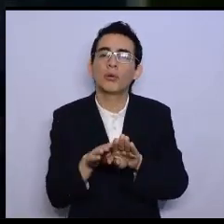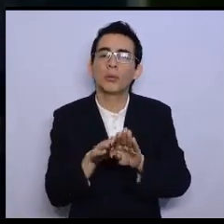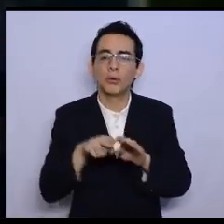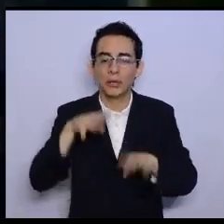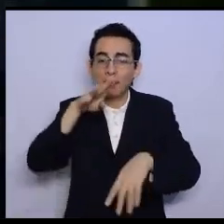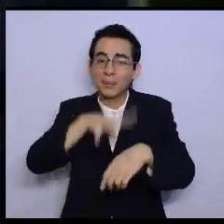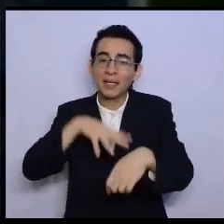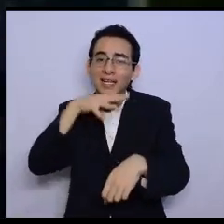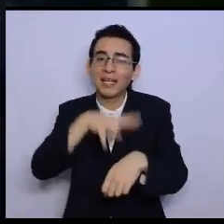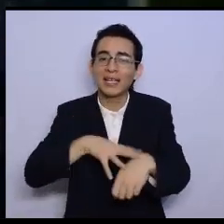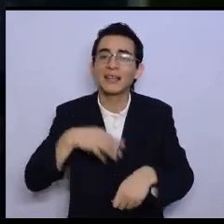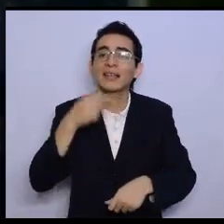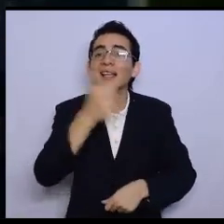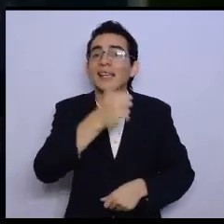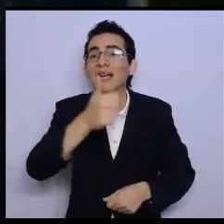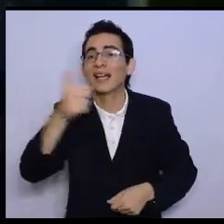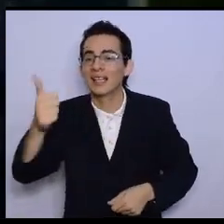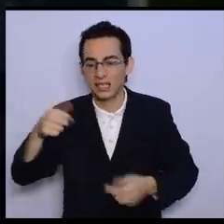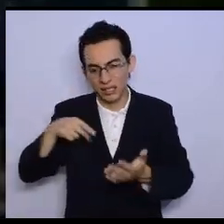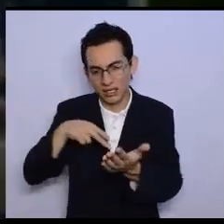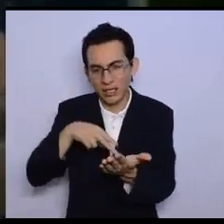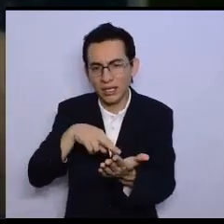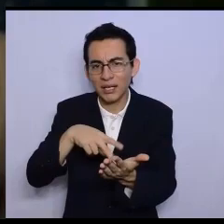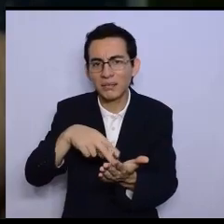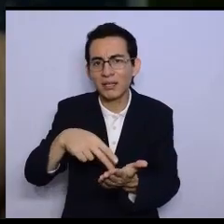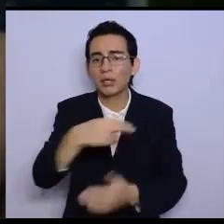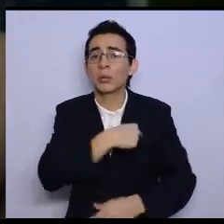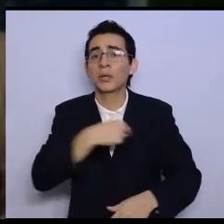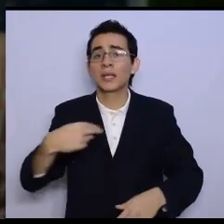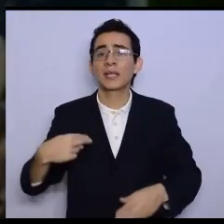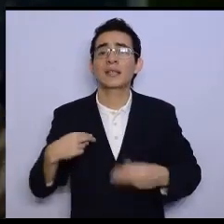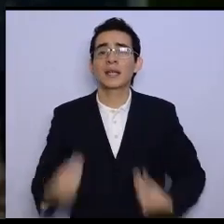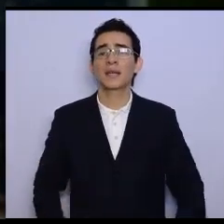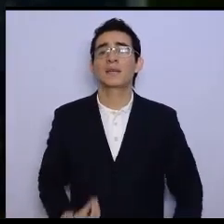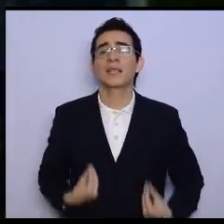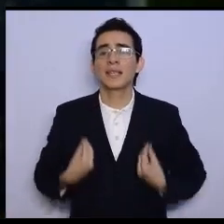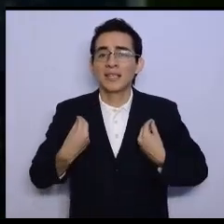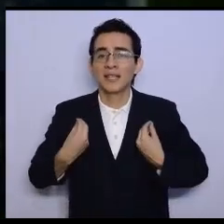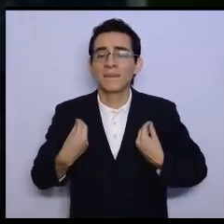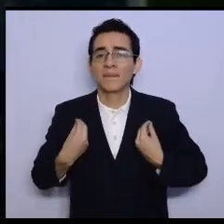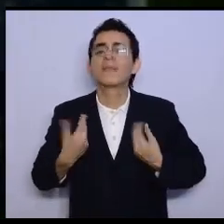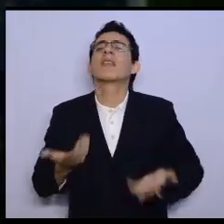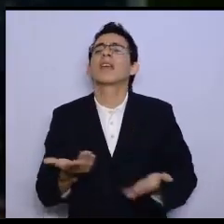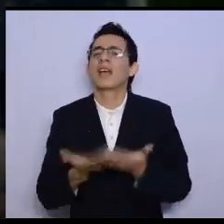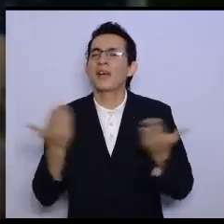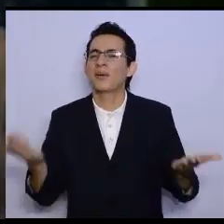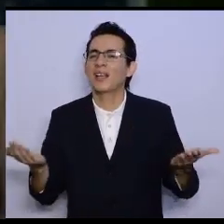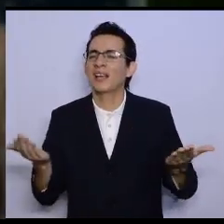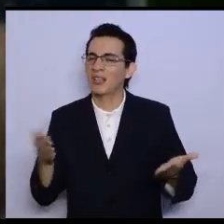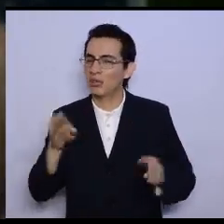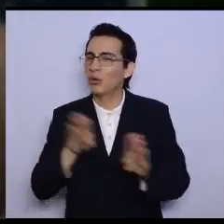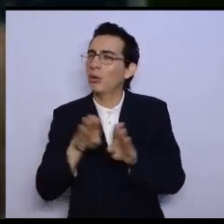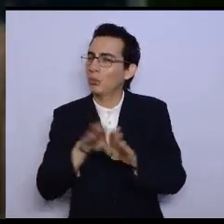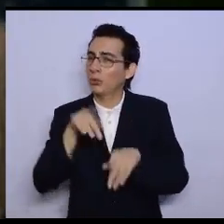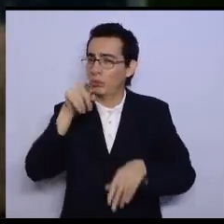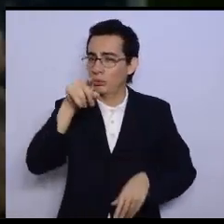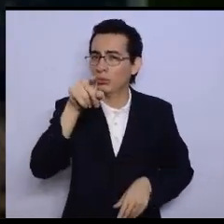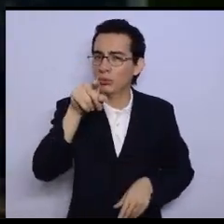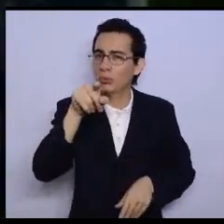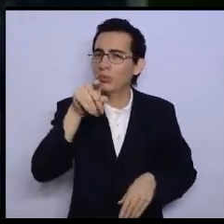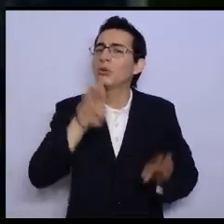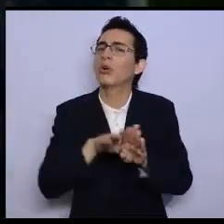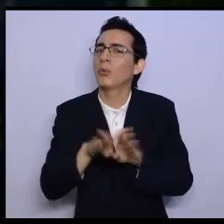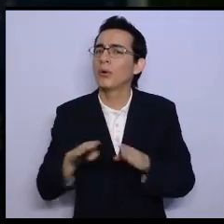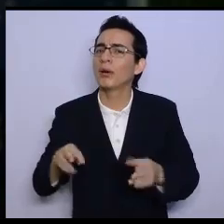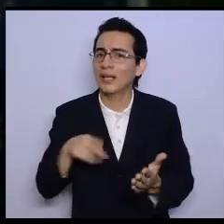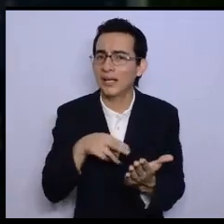cada paso que tú y yo damos en esta vida. ¿Qué senda estamos nosotros caminando?